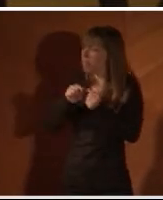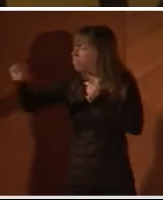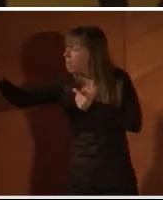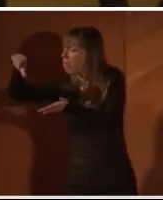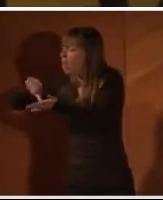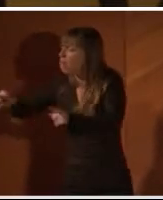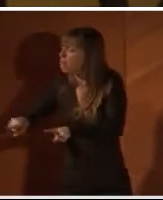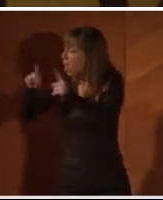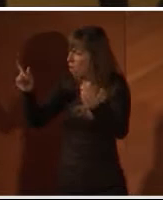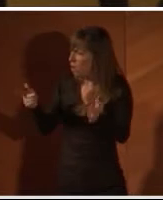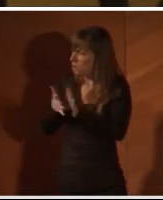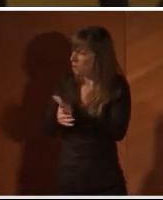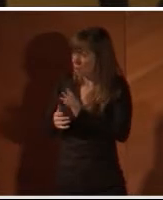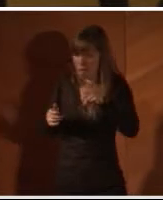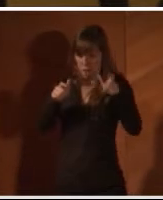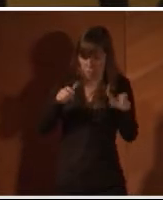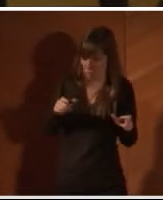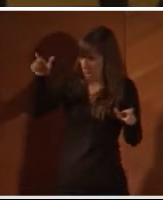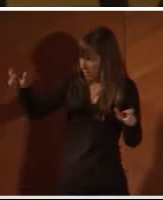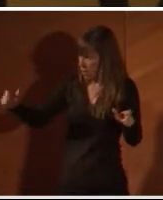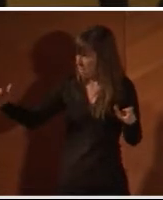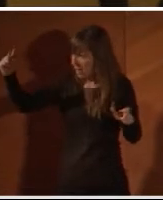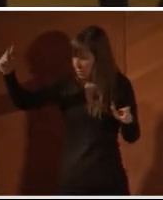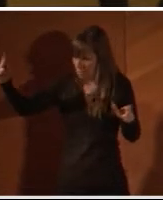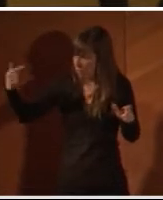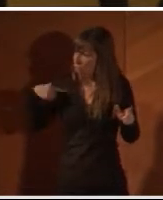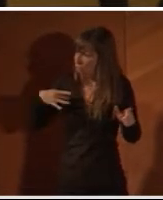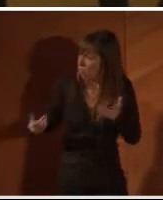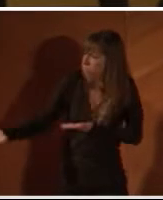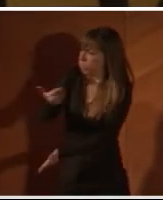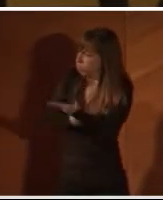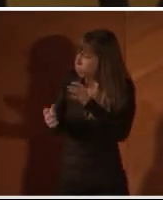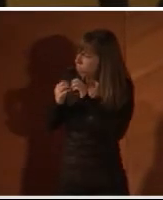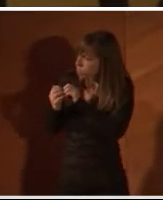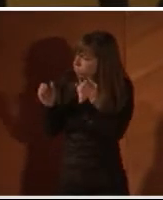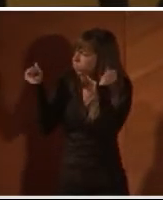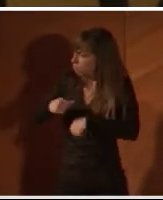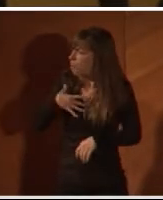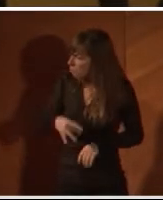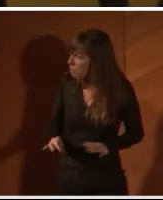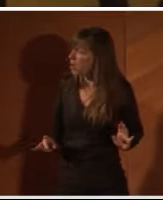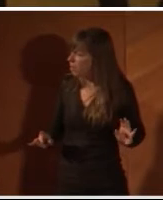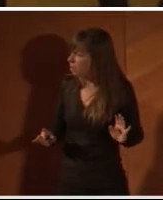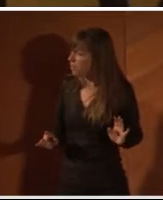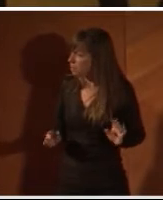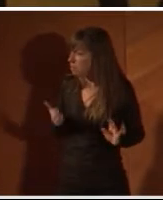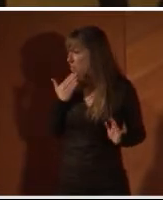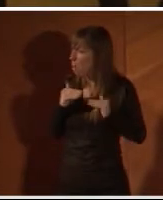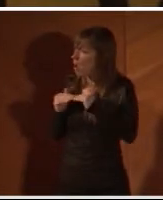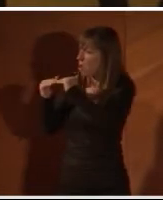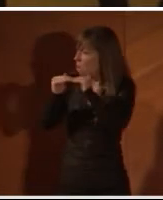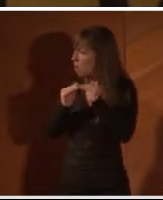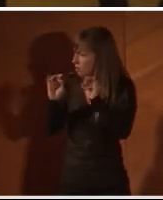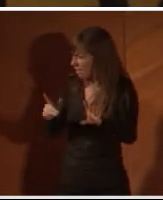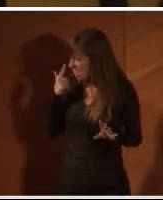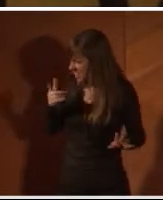París y que se sienten uno puedan participar y tomar una decisión colectiva de igual a igual como pueblos hermanos. Fijaros